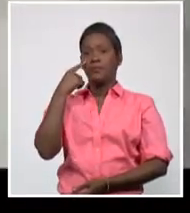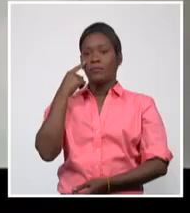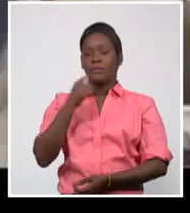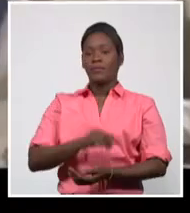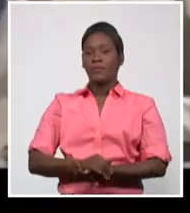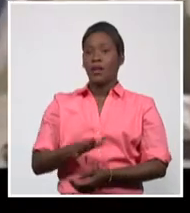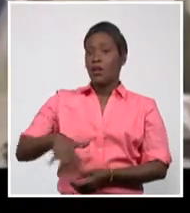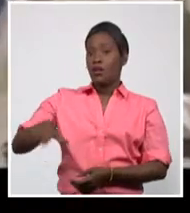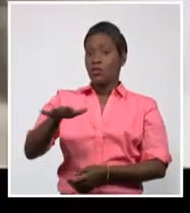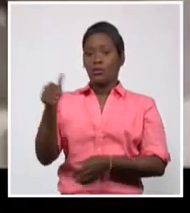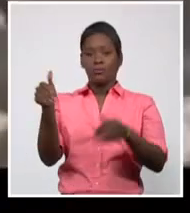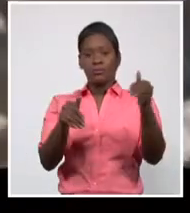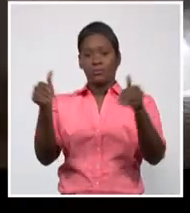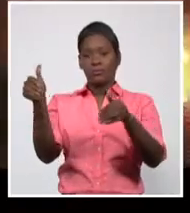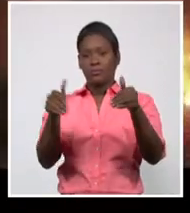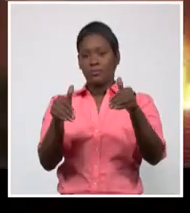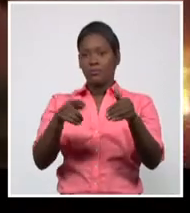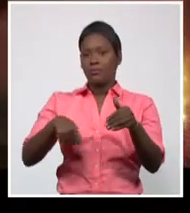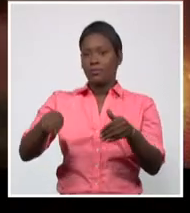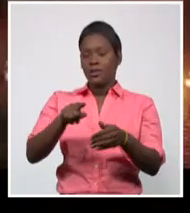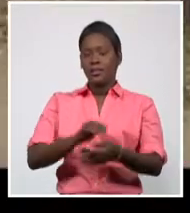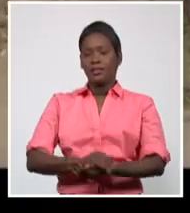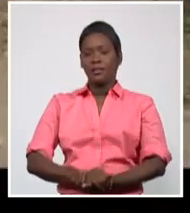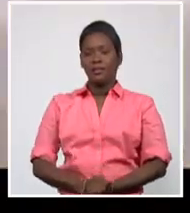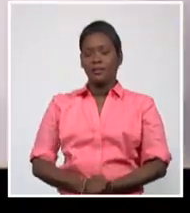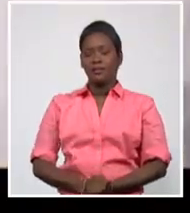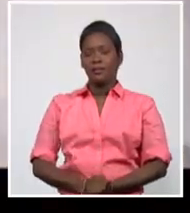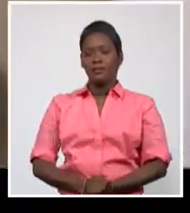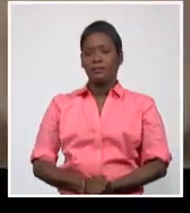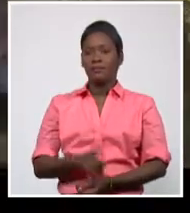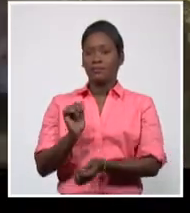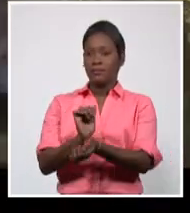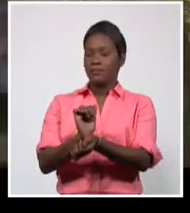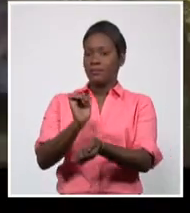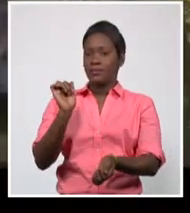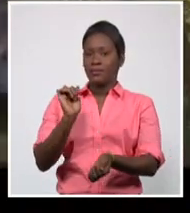la firmeza del abogado y su pasión por la unidad y la libertad.